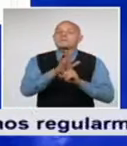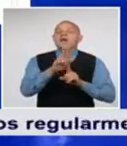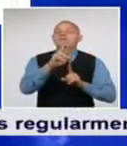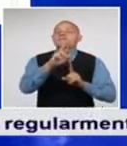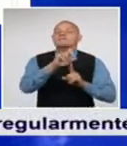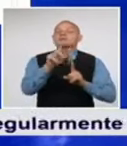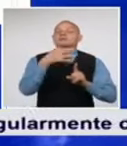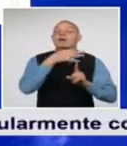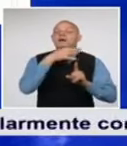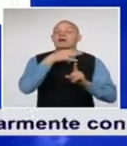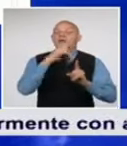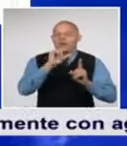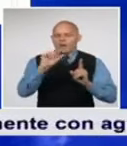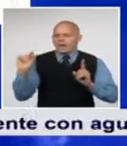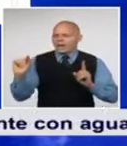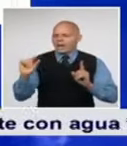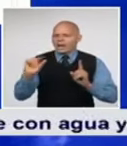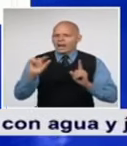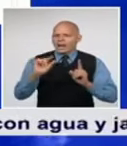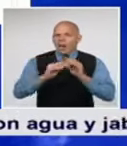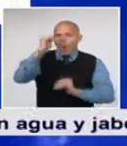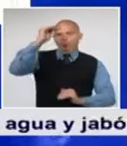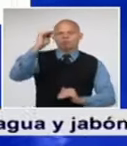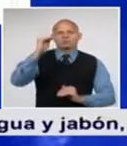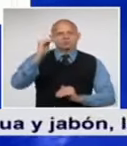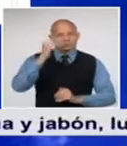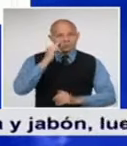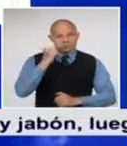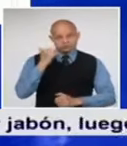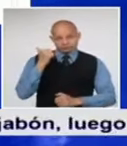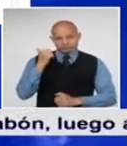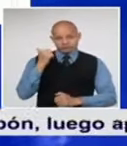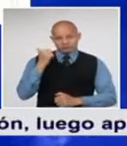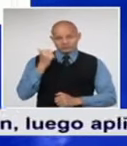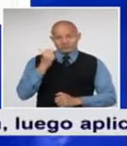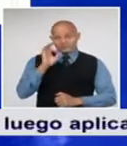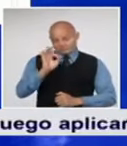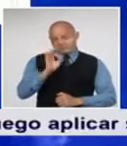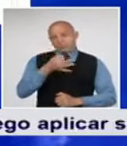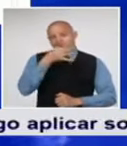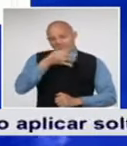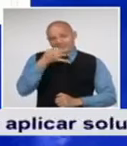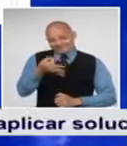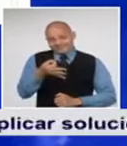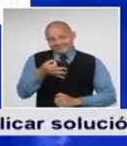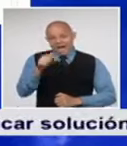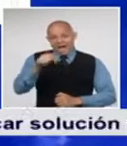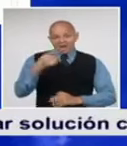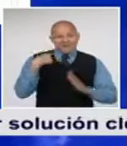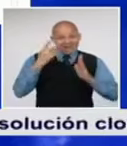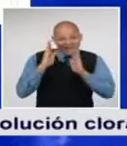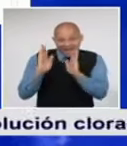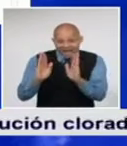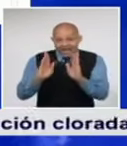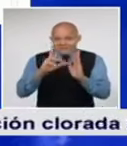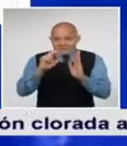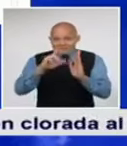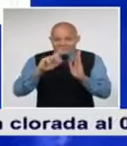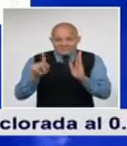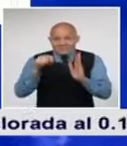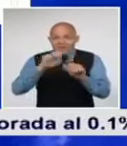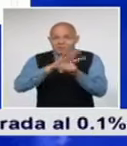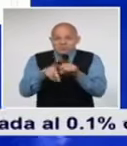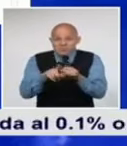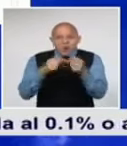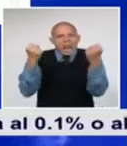2021 con las complejidades que hemos ido analizando diariamente. La tasa de letalidad, que es